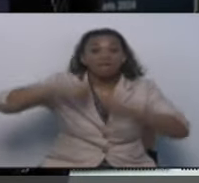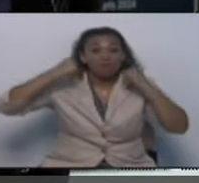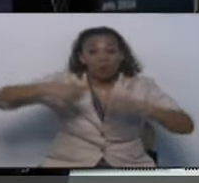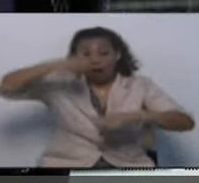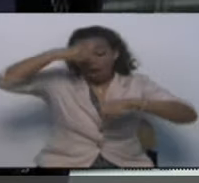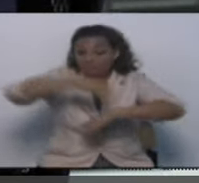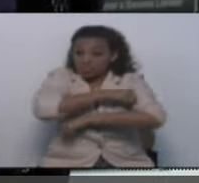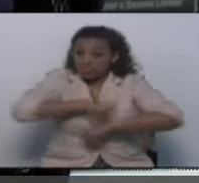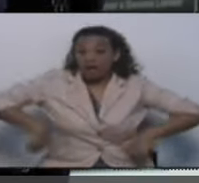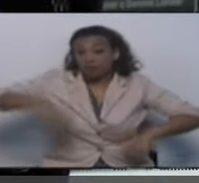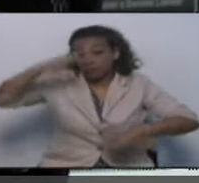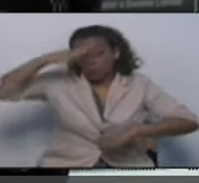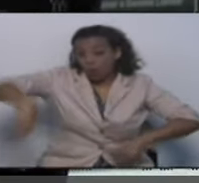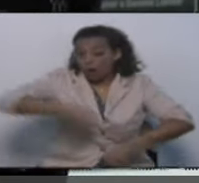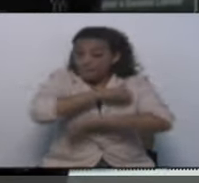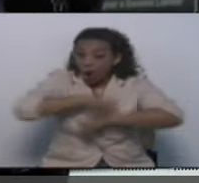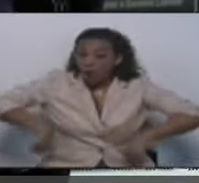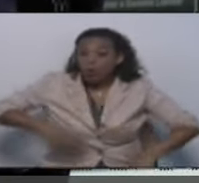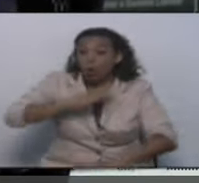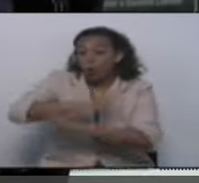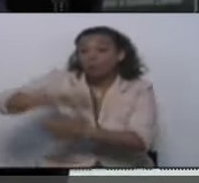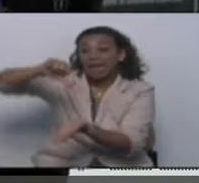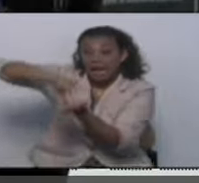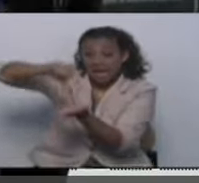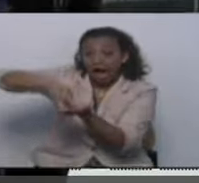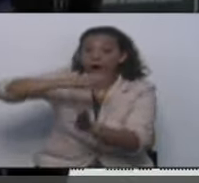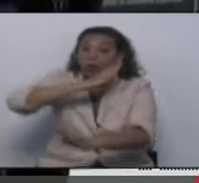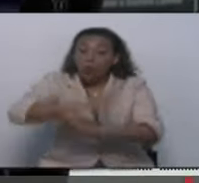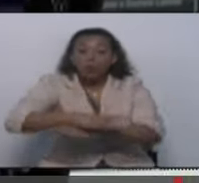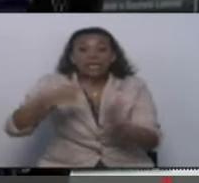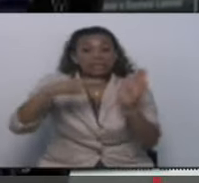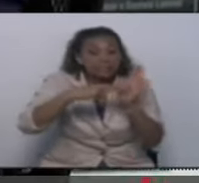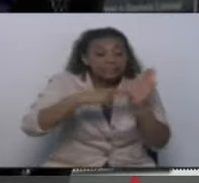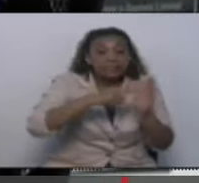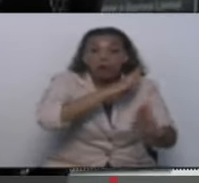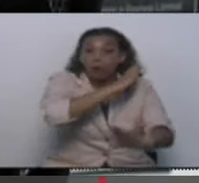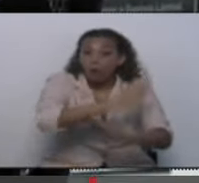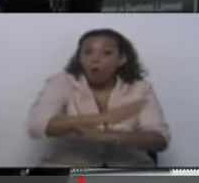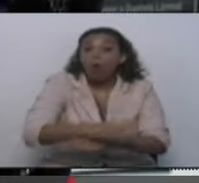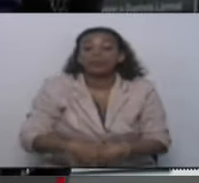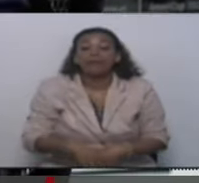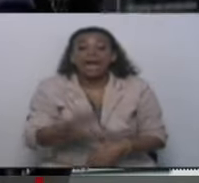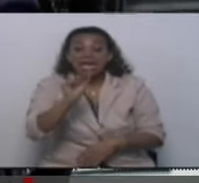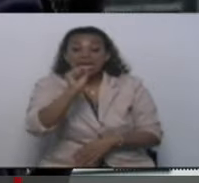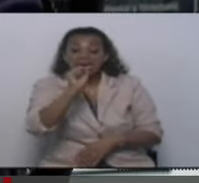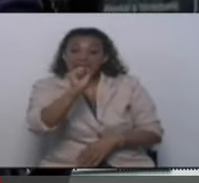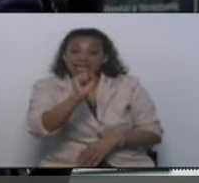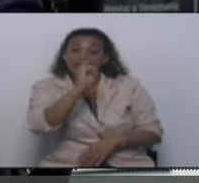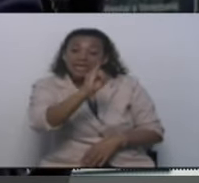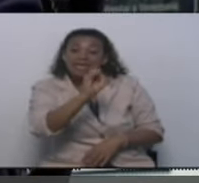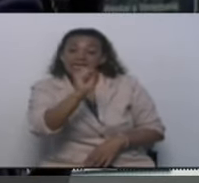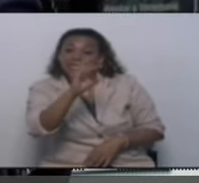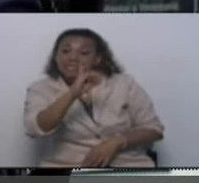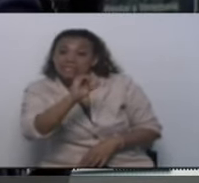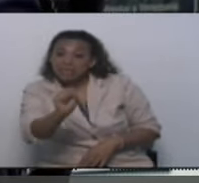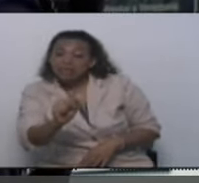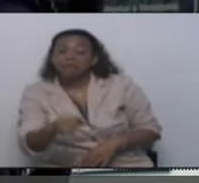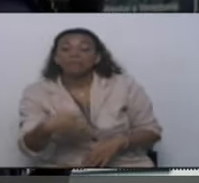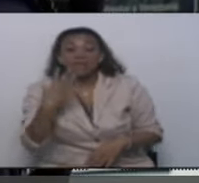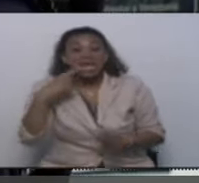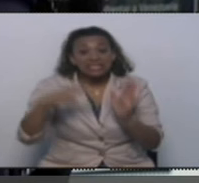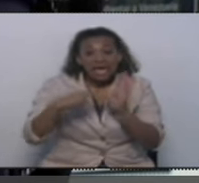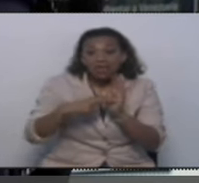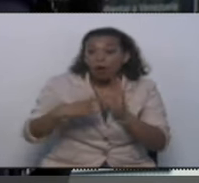ejércitos terroristas contra Irak, contra Siria, con el ISIS. Y Siria con